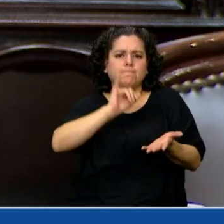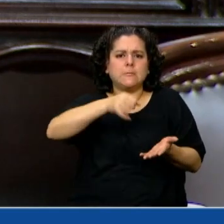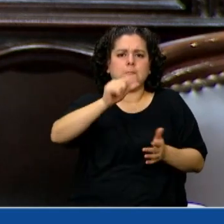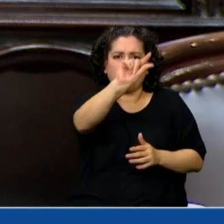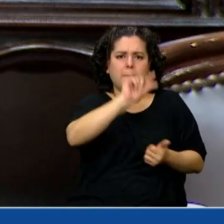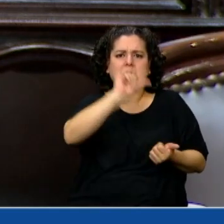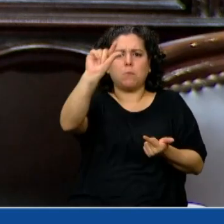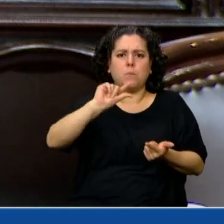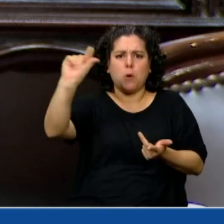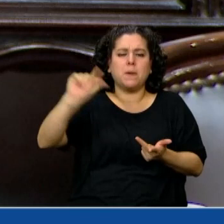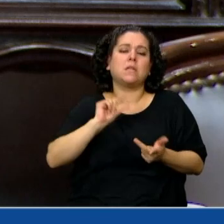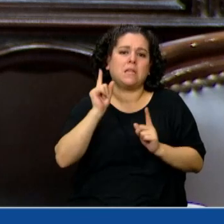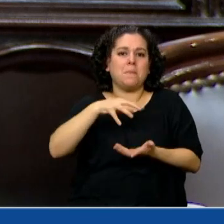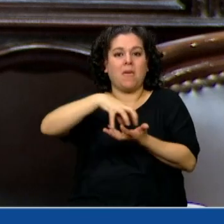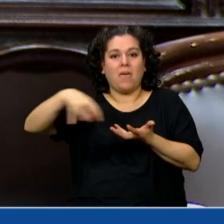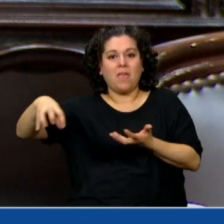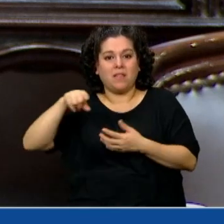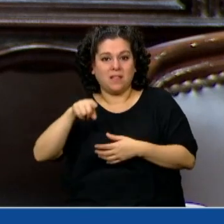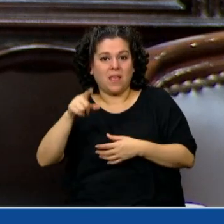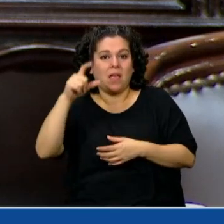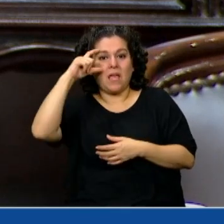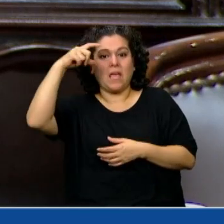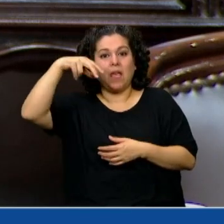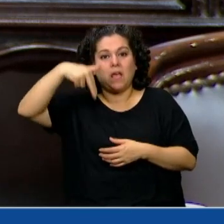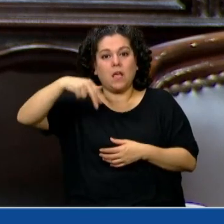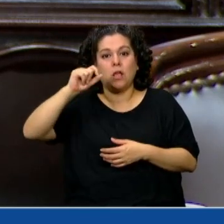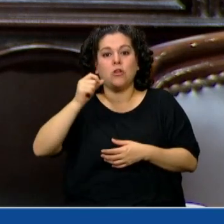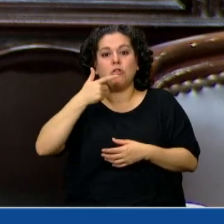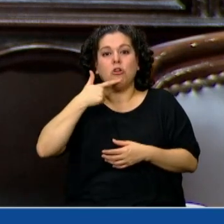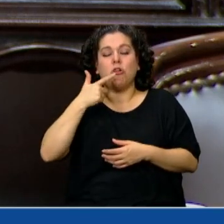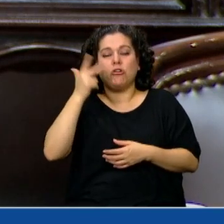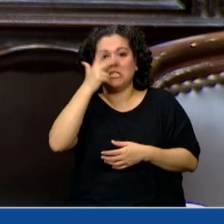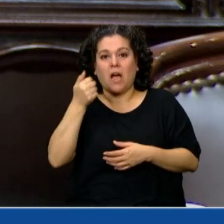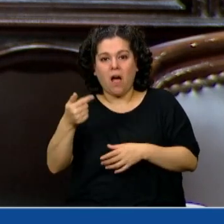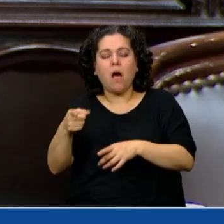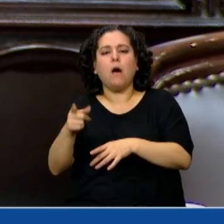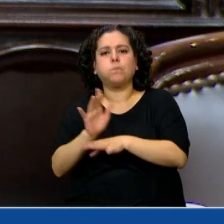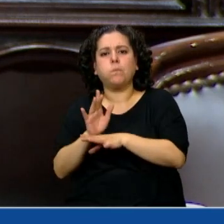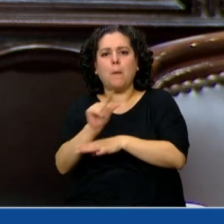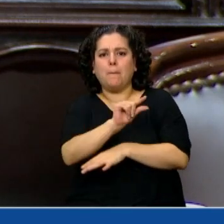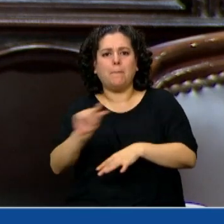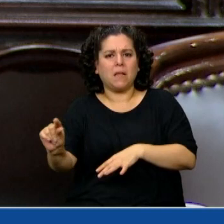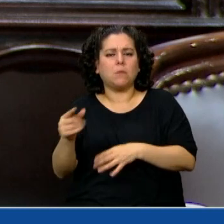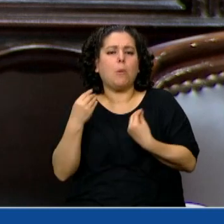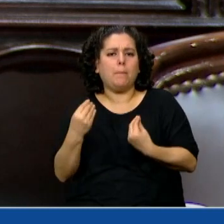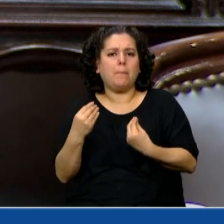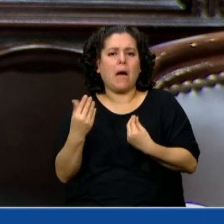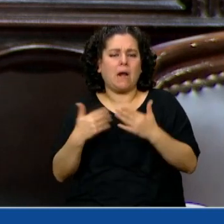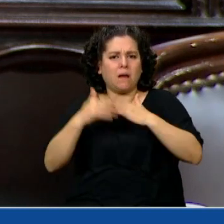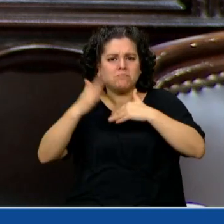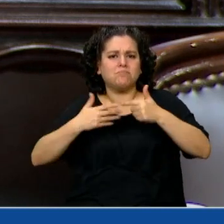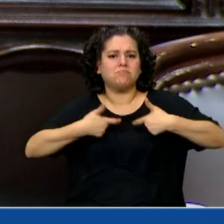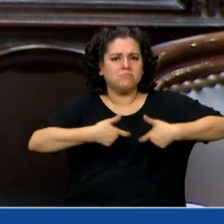entes prestadores de servicio, donde adquirieron este tipo de préstamos para hacer estas